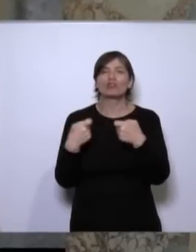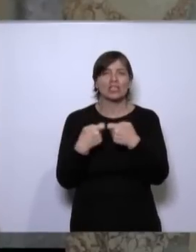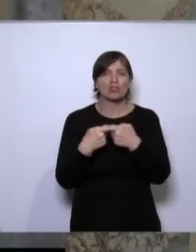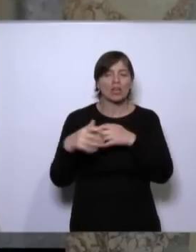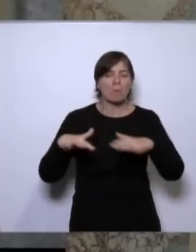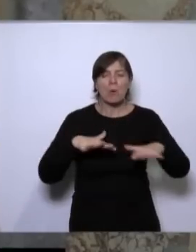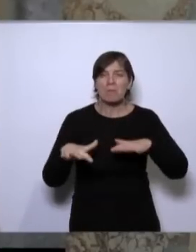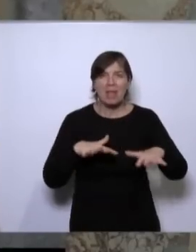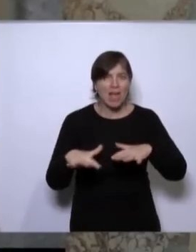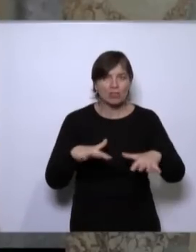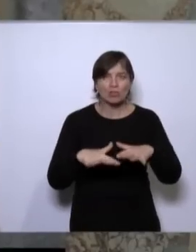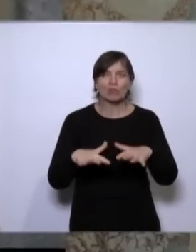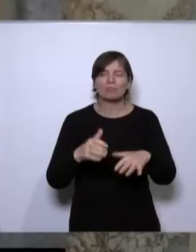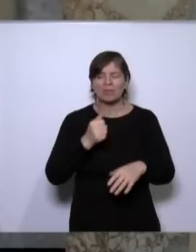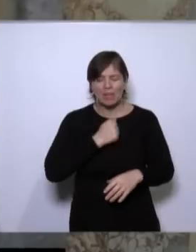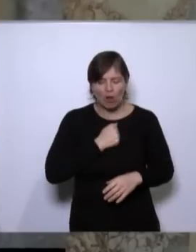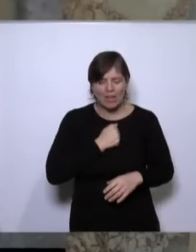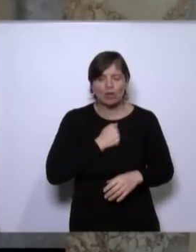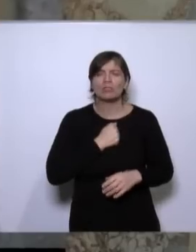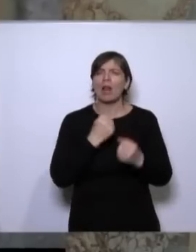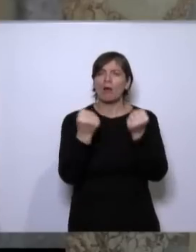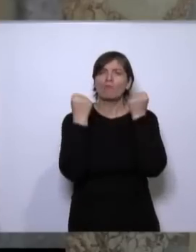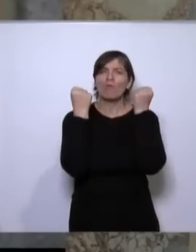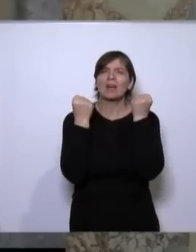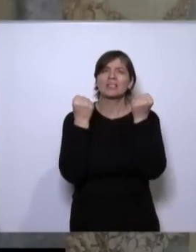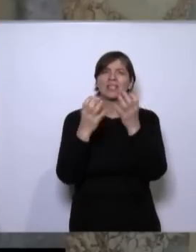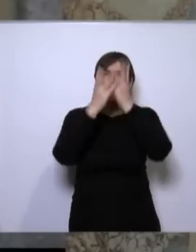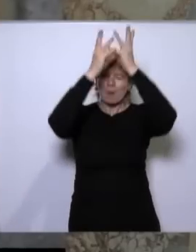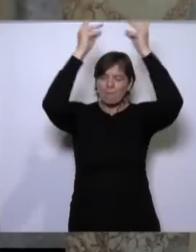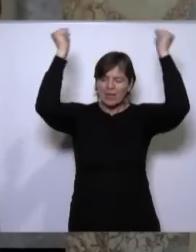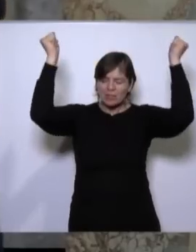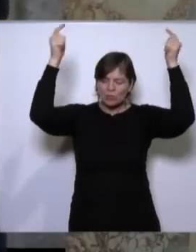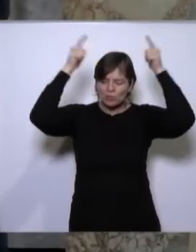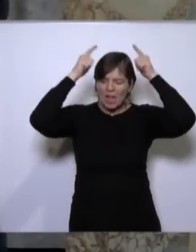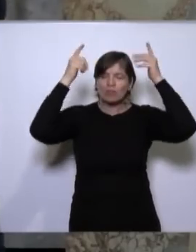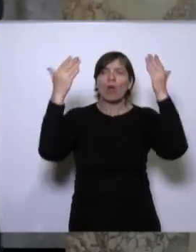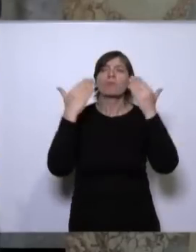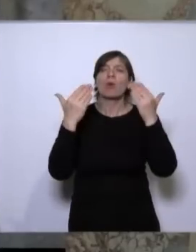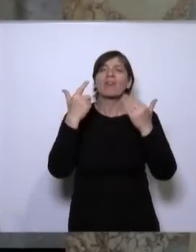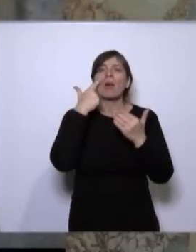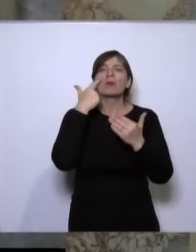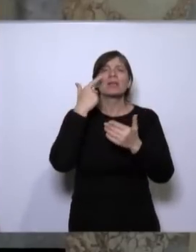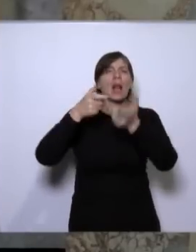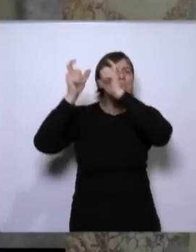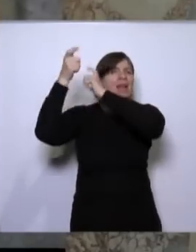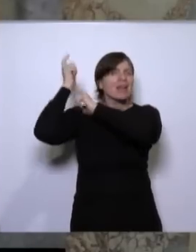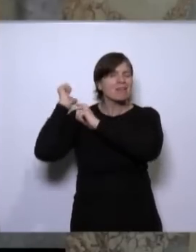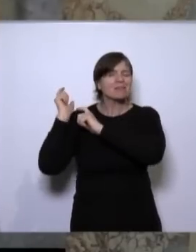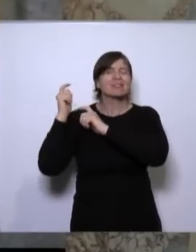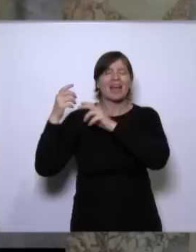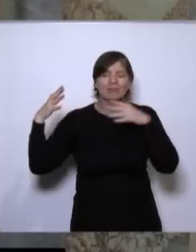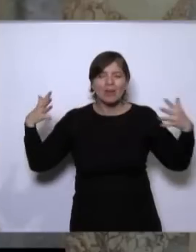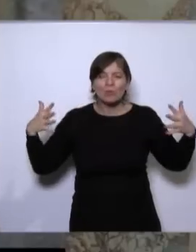y movimientos para que con la fuerza del Espíritu Santo pueda vivir la experiencia